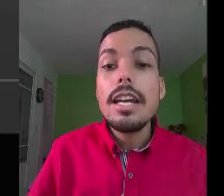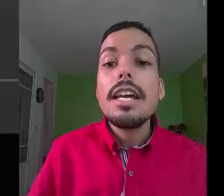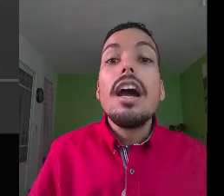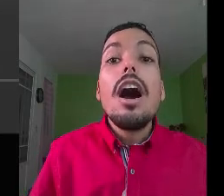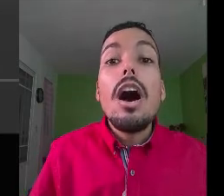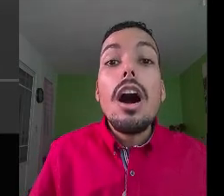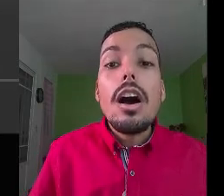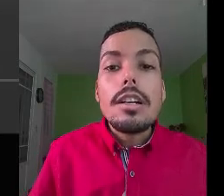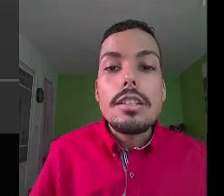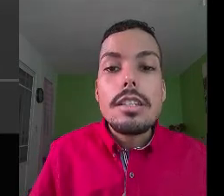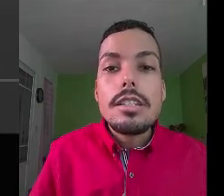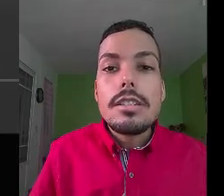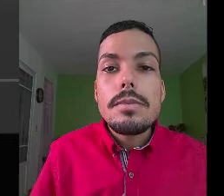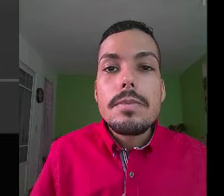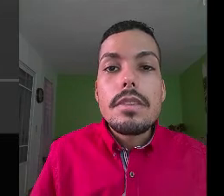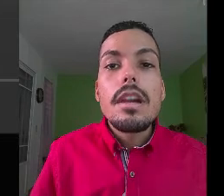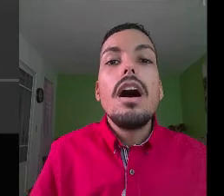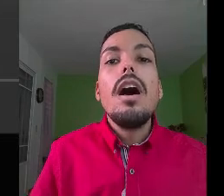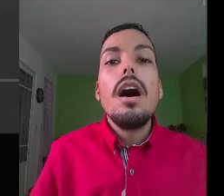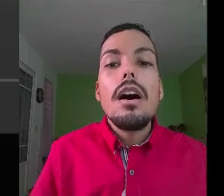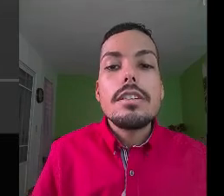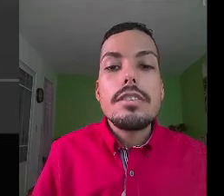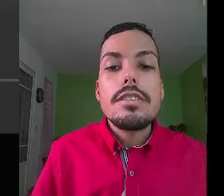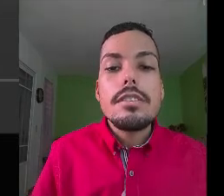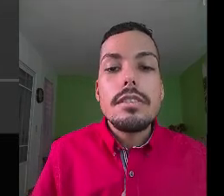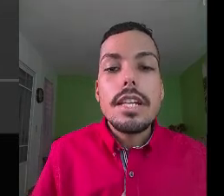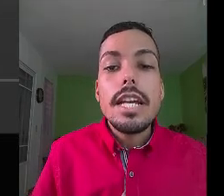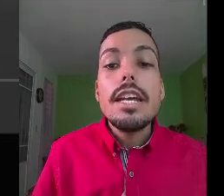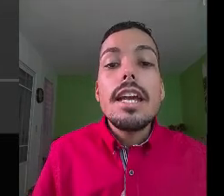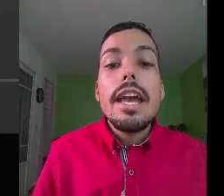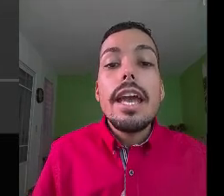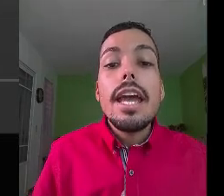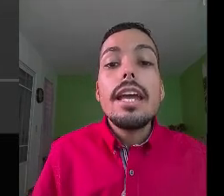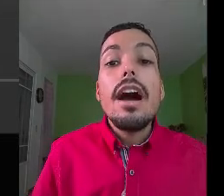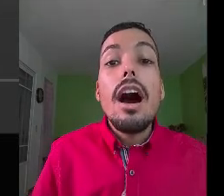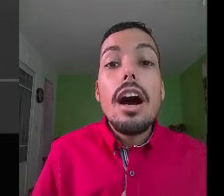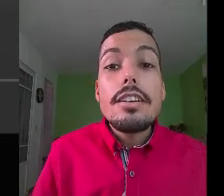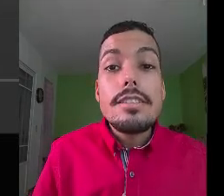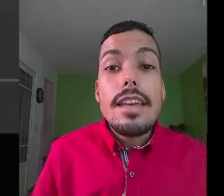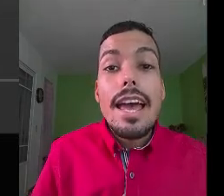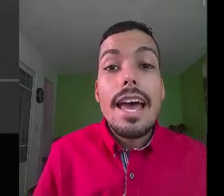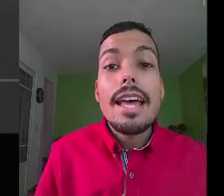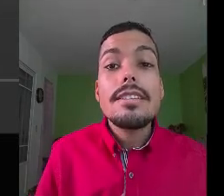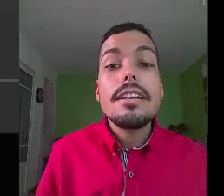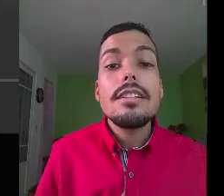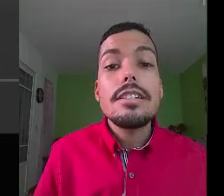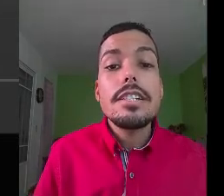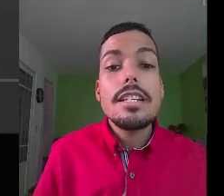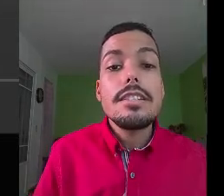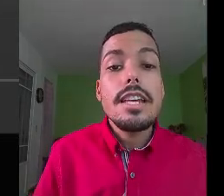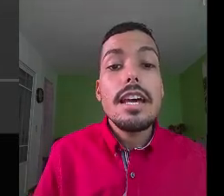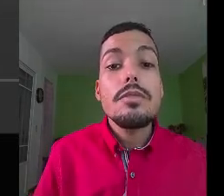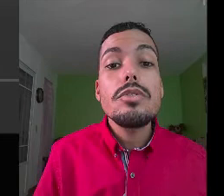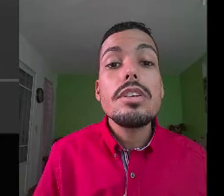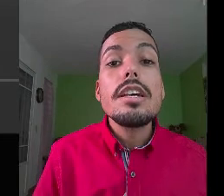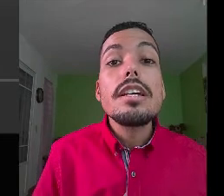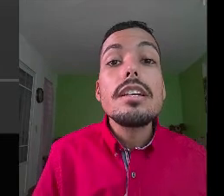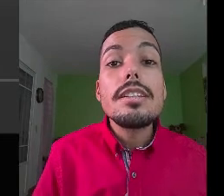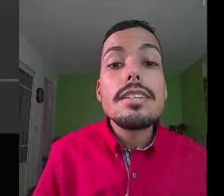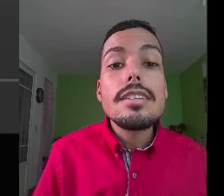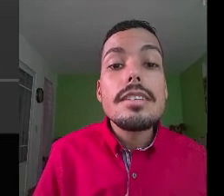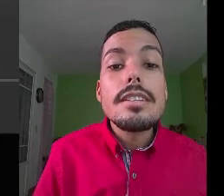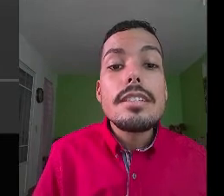¿ok? Ox, ox, okay? And ox has a letter that